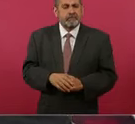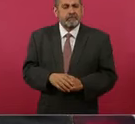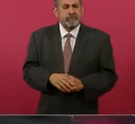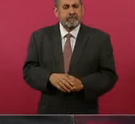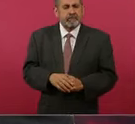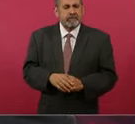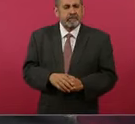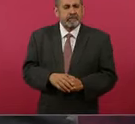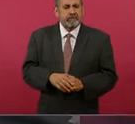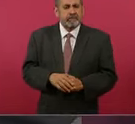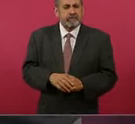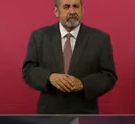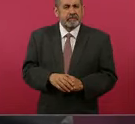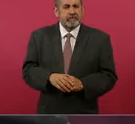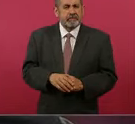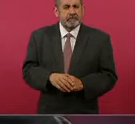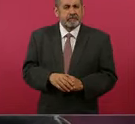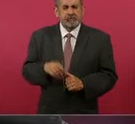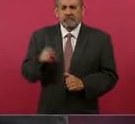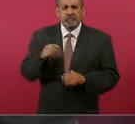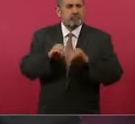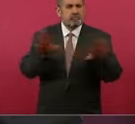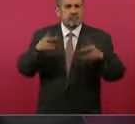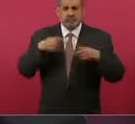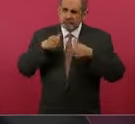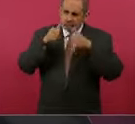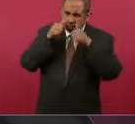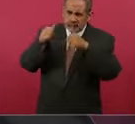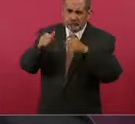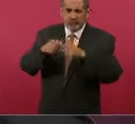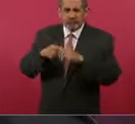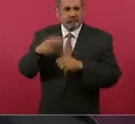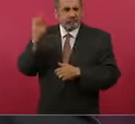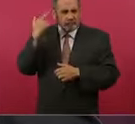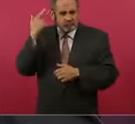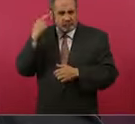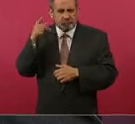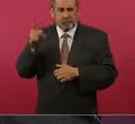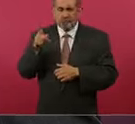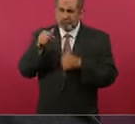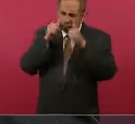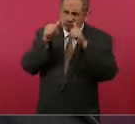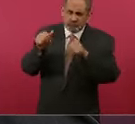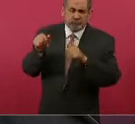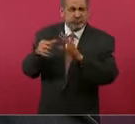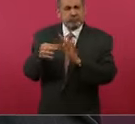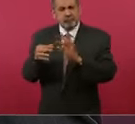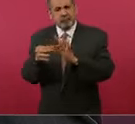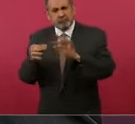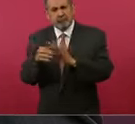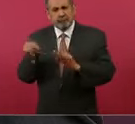era muy escuchado, programa de radio,